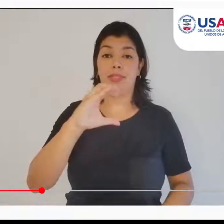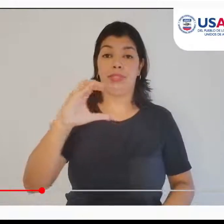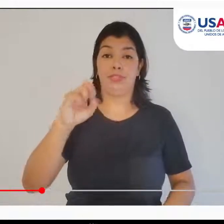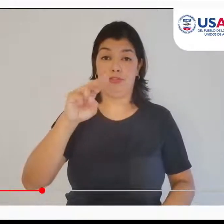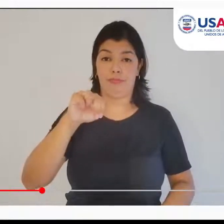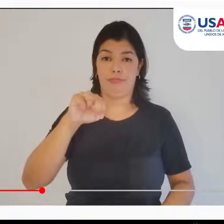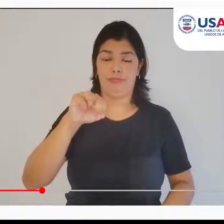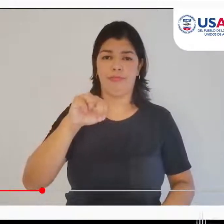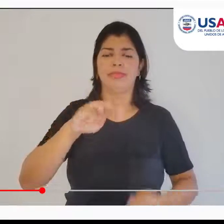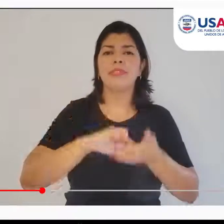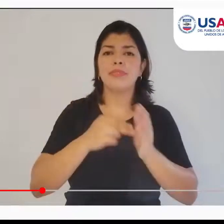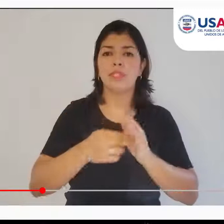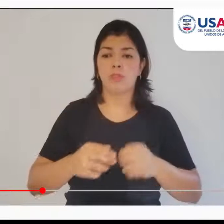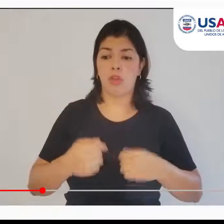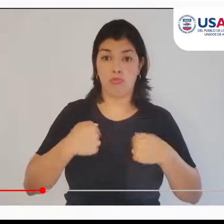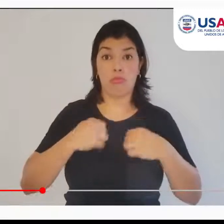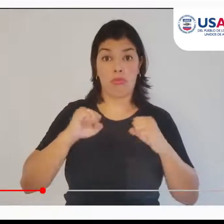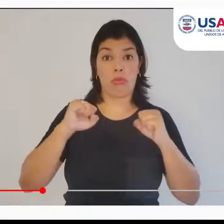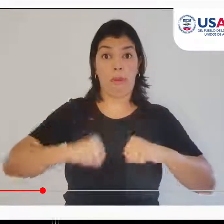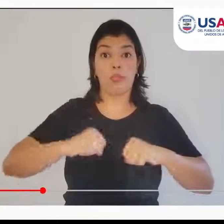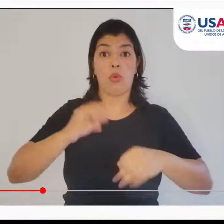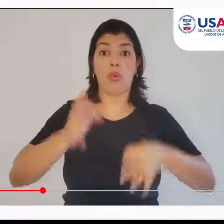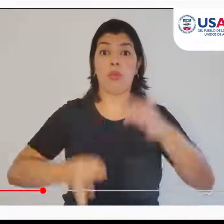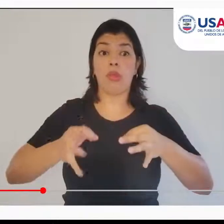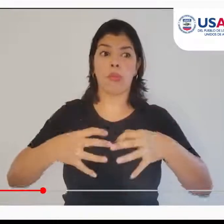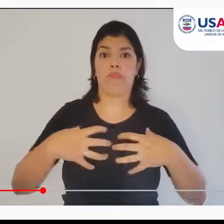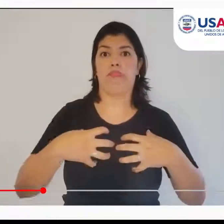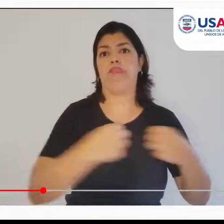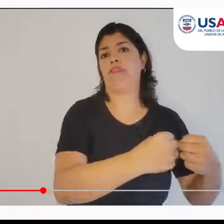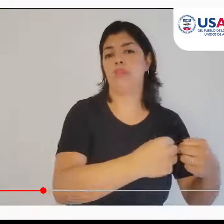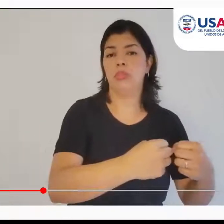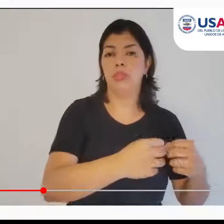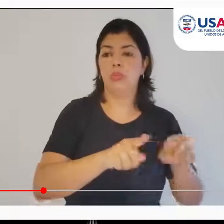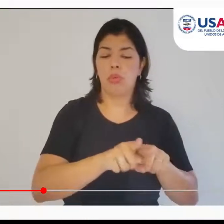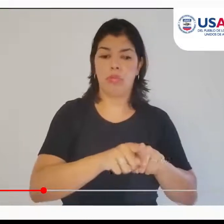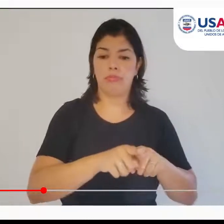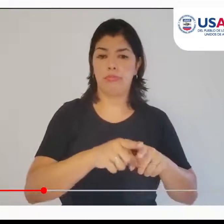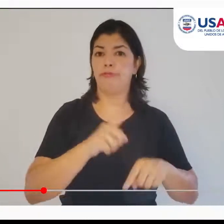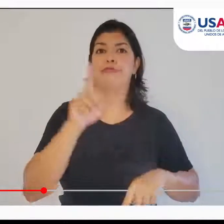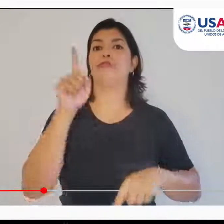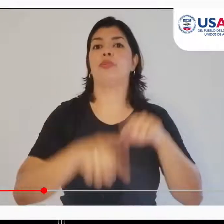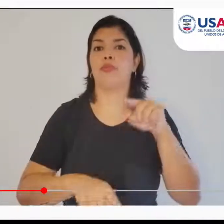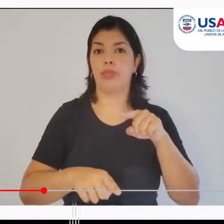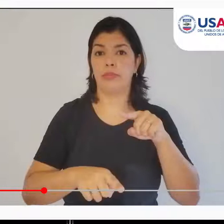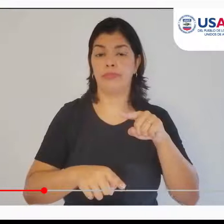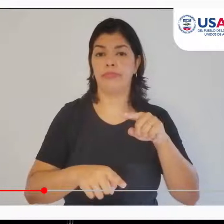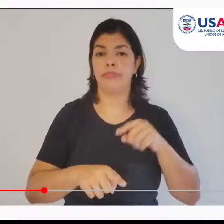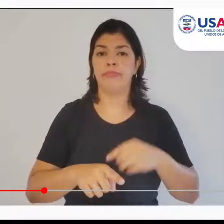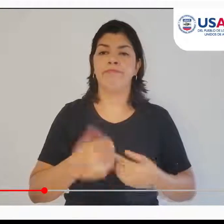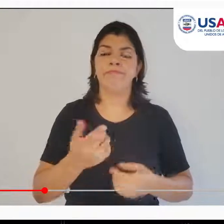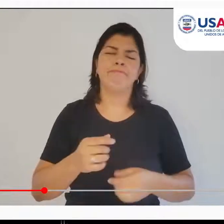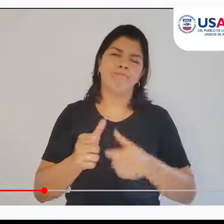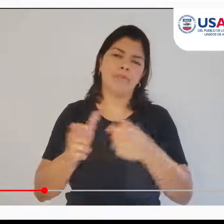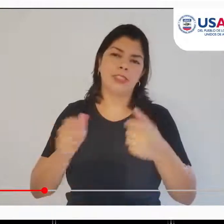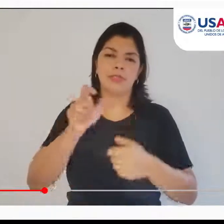la limitación o la pérdida de esa capacidad jurídica de las personas con discapacidad, en su mayoría